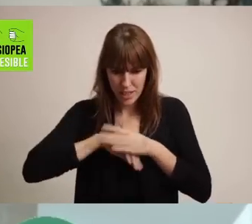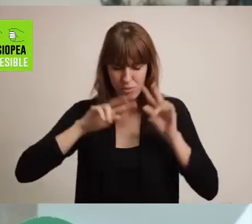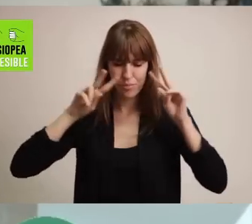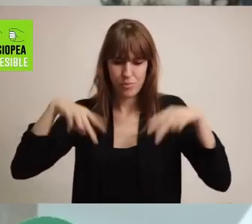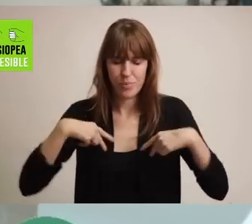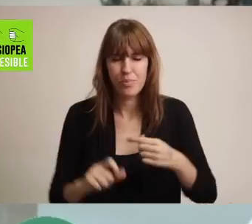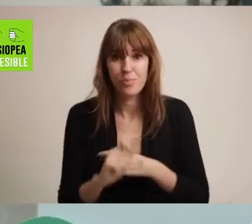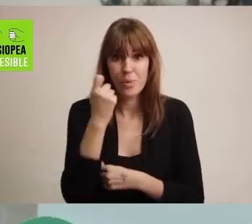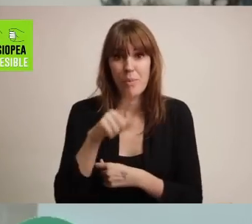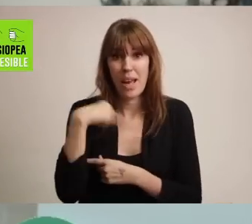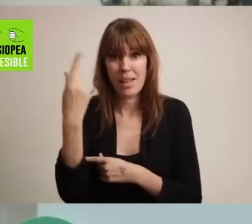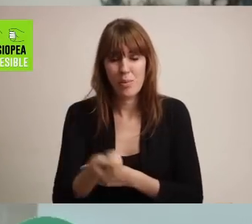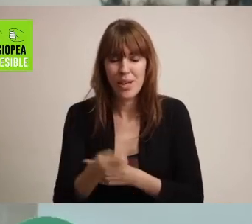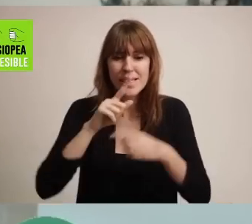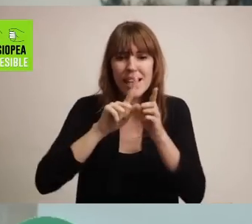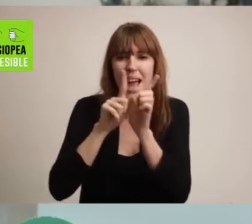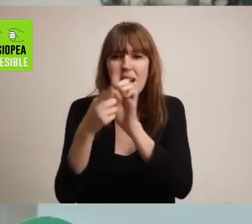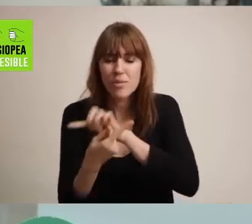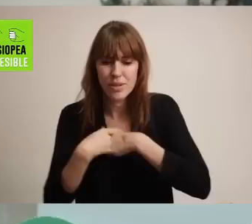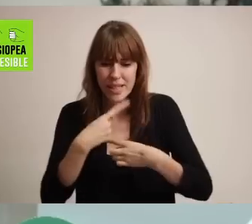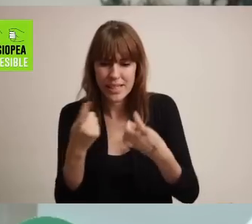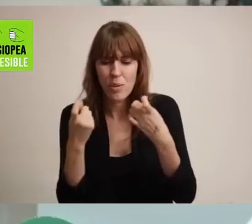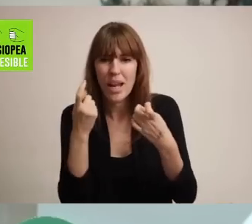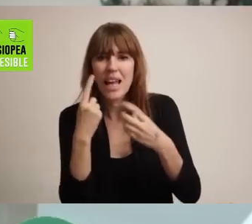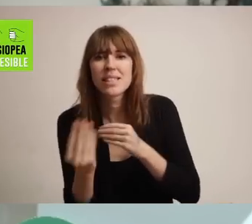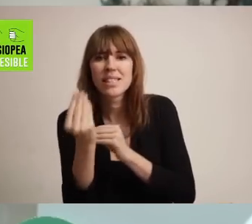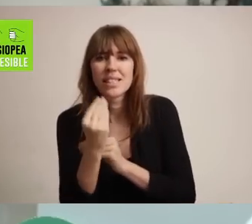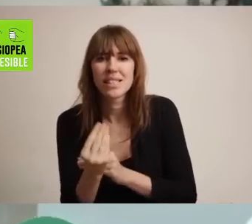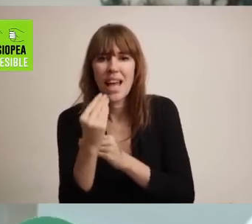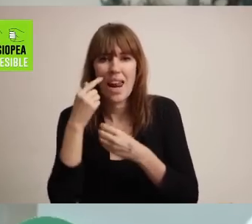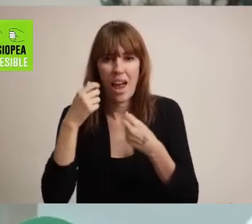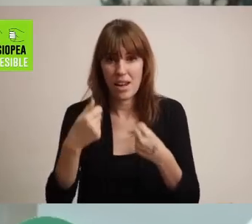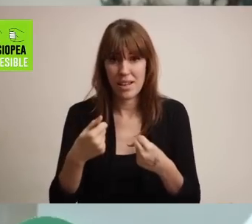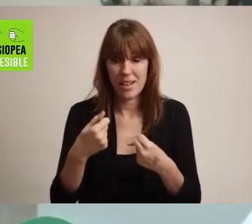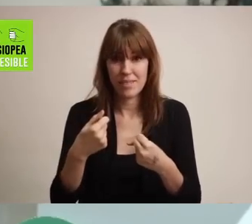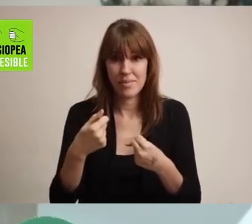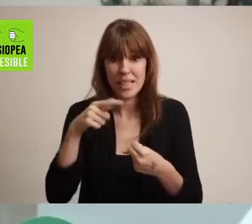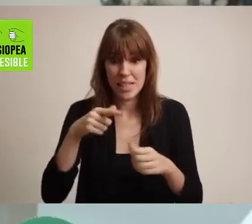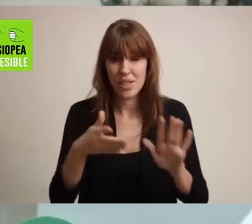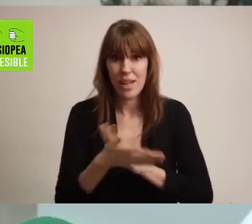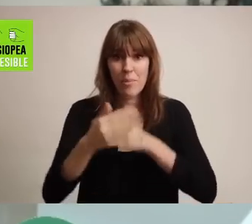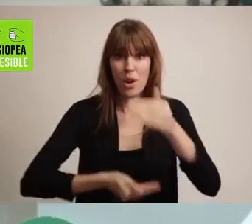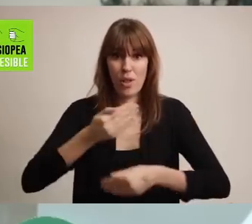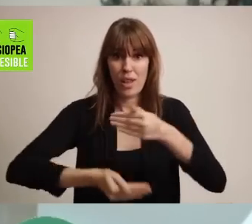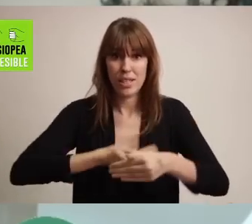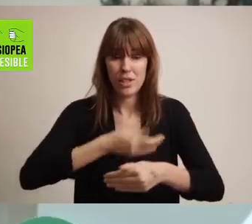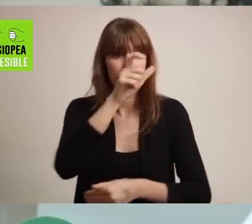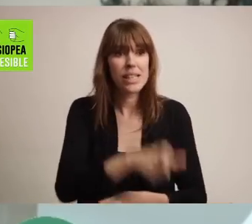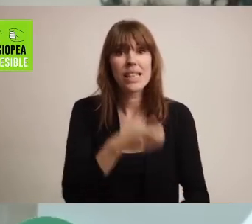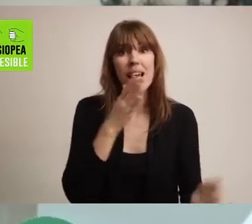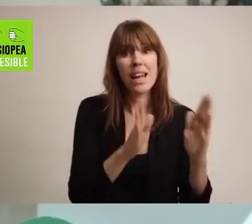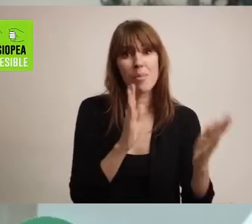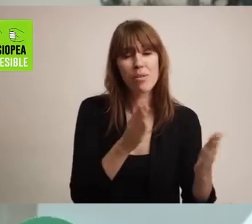necesita para sanarse. De manera que en un proceso de sanación, el terapeuta pone el